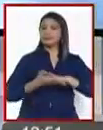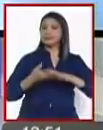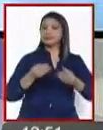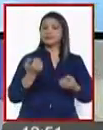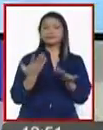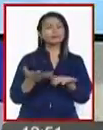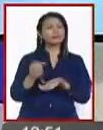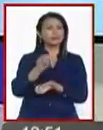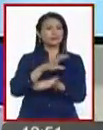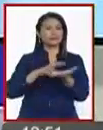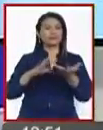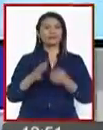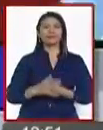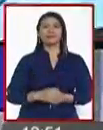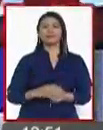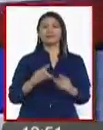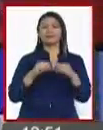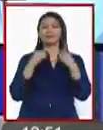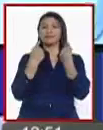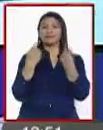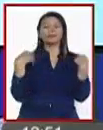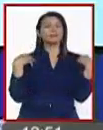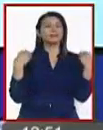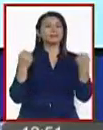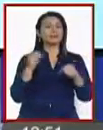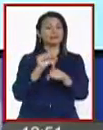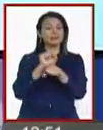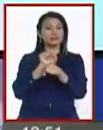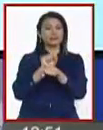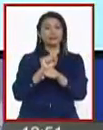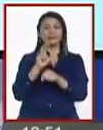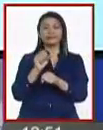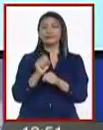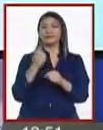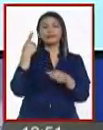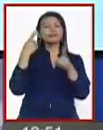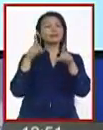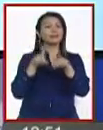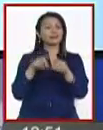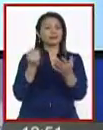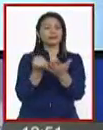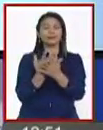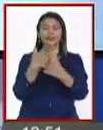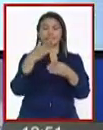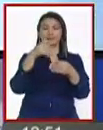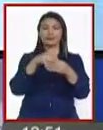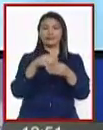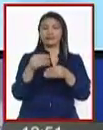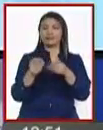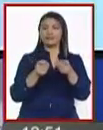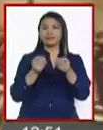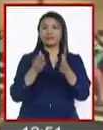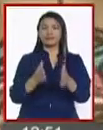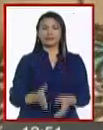contamos que hay conflictos en el sector salud porque los trabajadores no están de acuerdo con la nueva elección de la